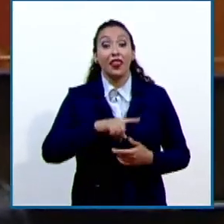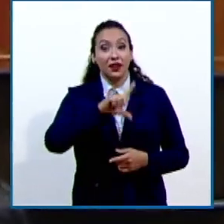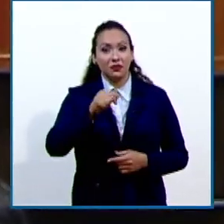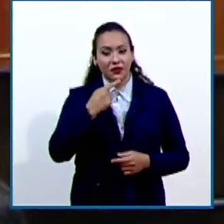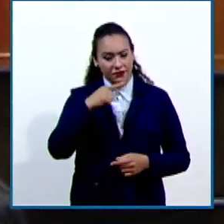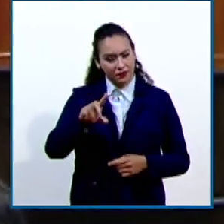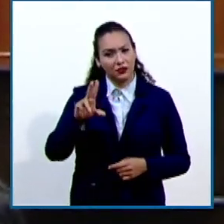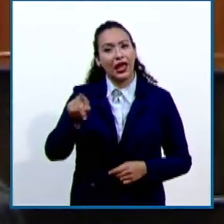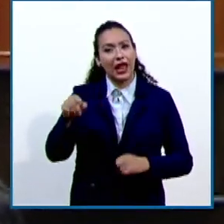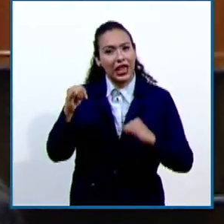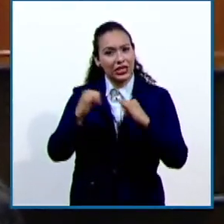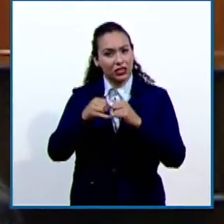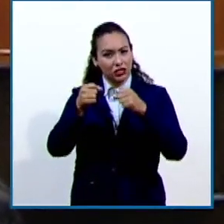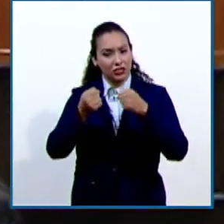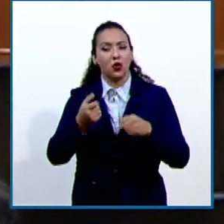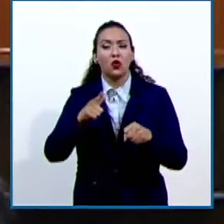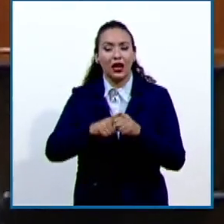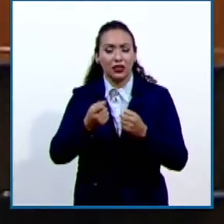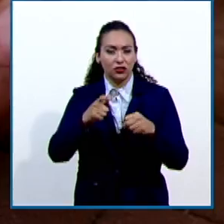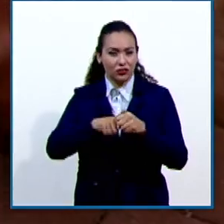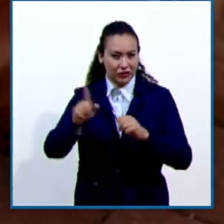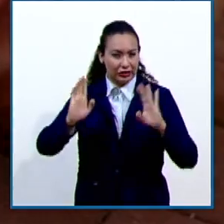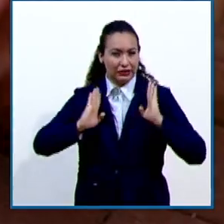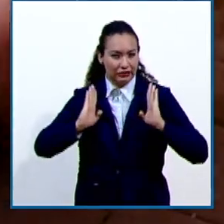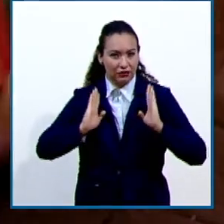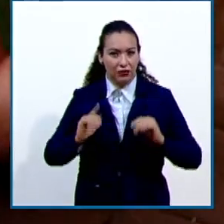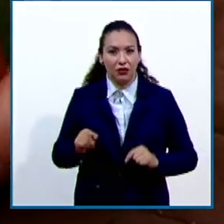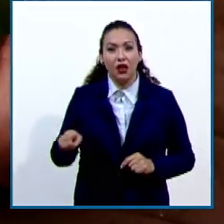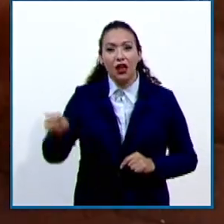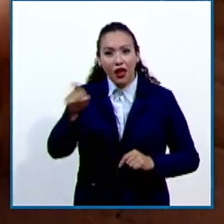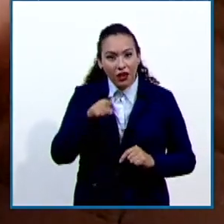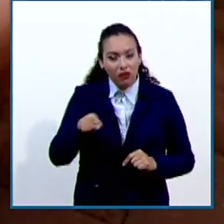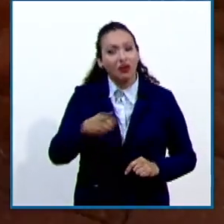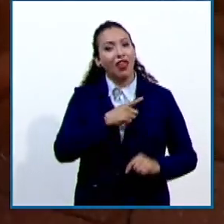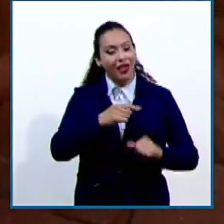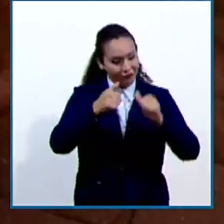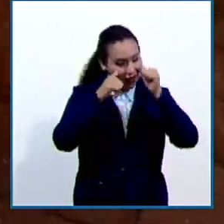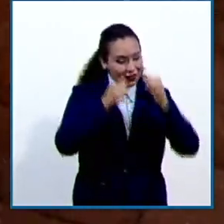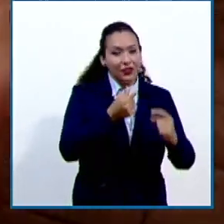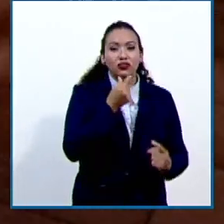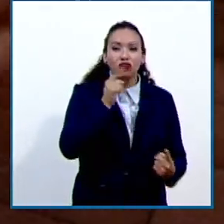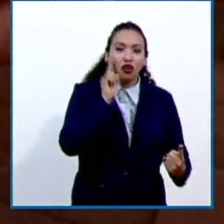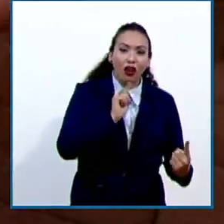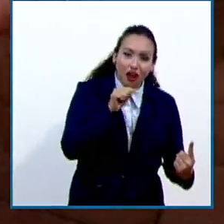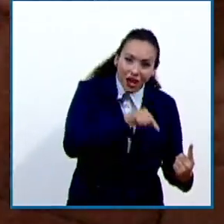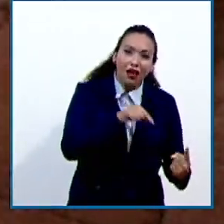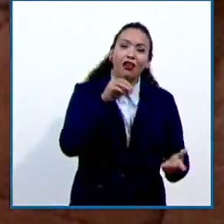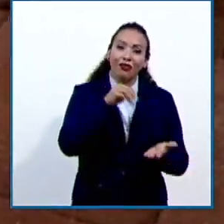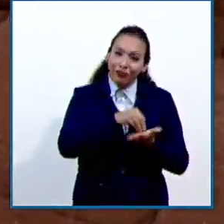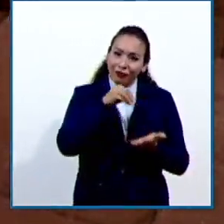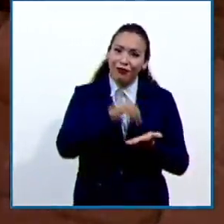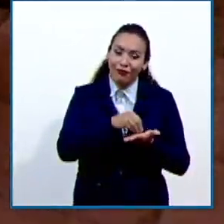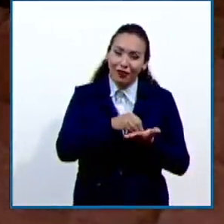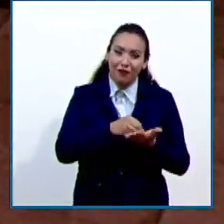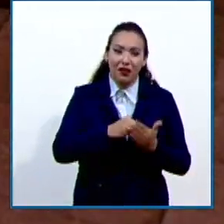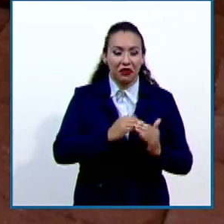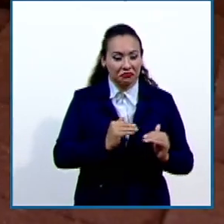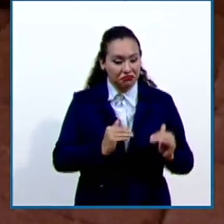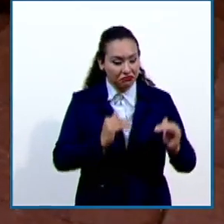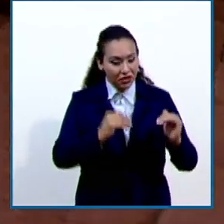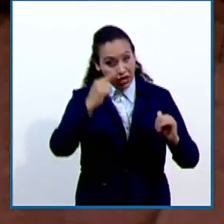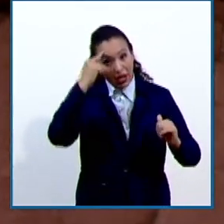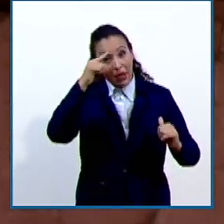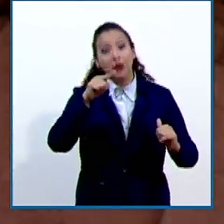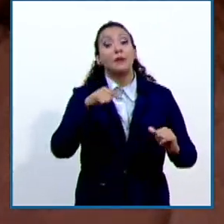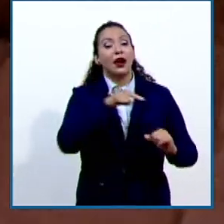determinó que el Instituto de Seguridad Social de las Fuerzas Armadas continúe brindando la atención médica especializada hasta que realice las